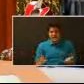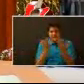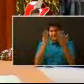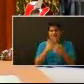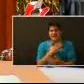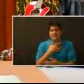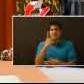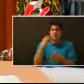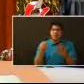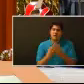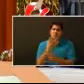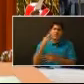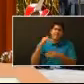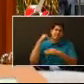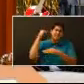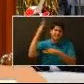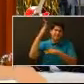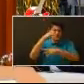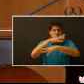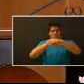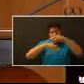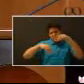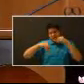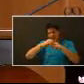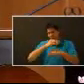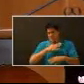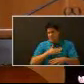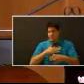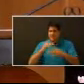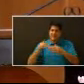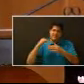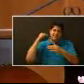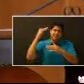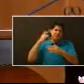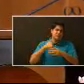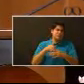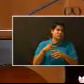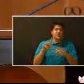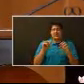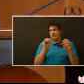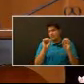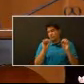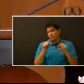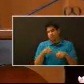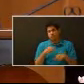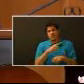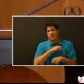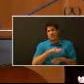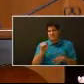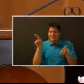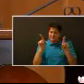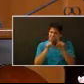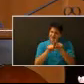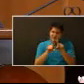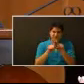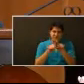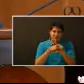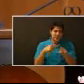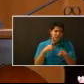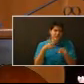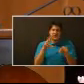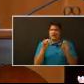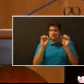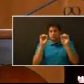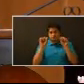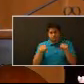nueva dimensión. Cámbiame, cámbiame de dimensión. Ya no me aguanto así como soy. Ya no aguanto este